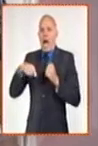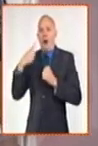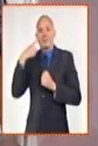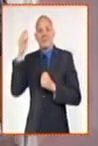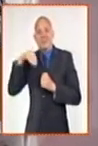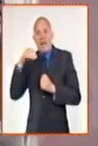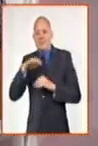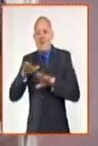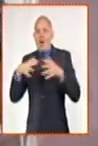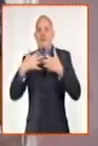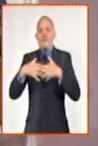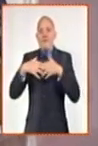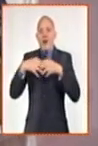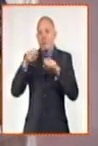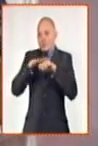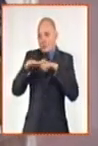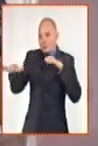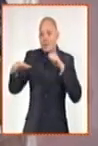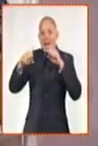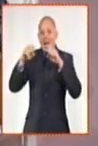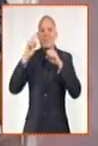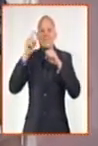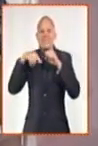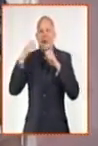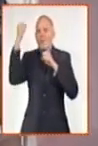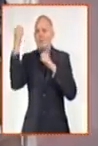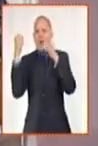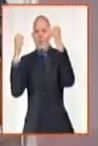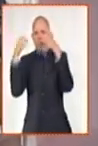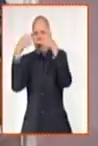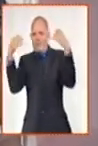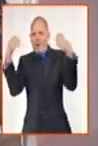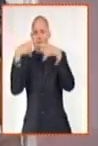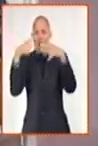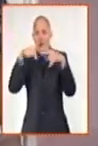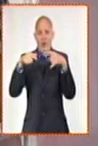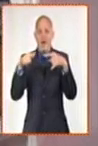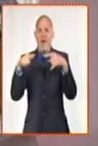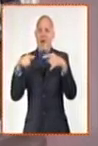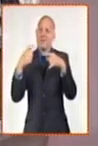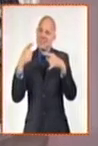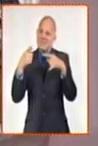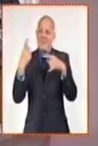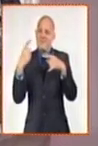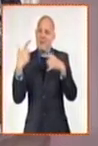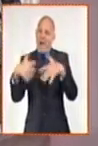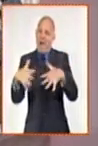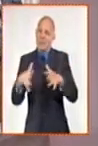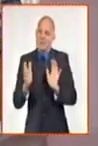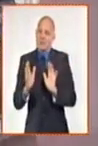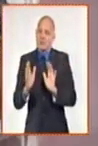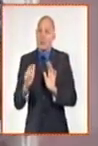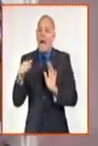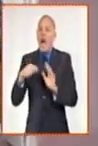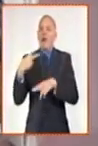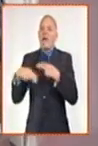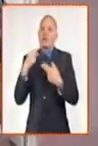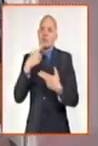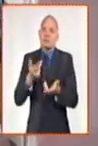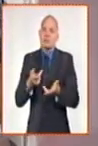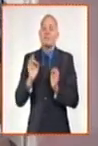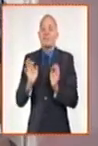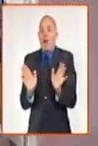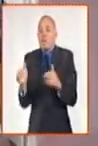redes eléctricas no están en condiciones de llevar la energía hasta los consumidores. Esa es la condición que tenemos en el sistema eléctrico. Tenemos un nivel de